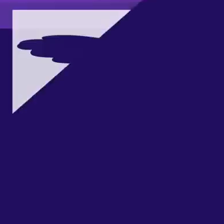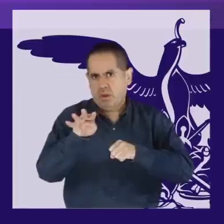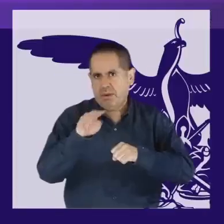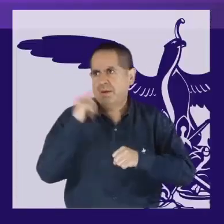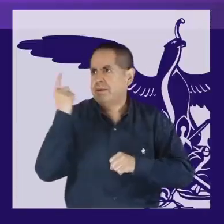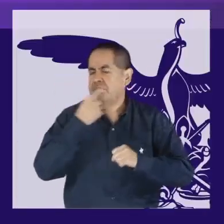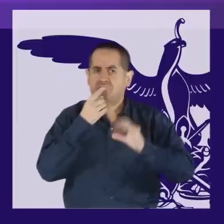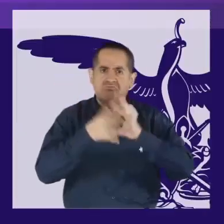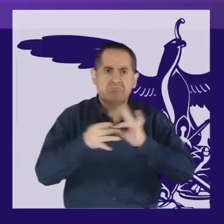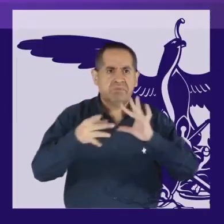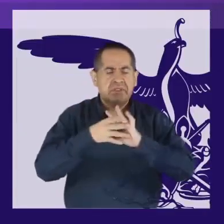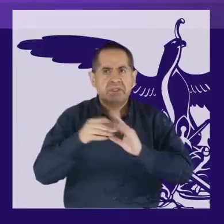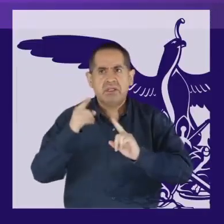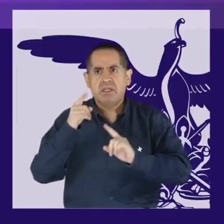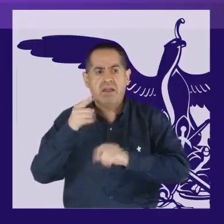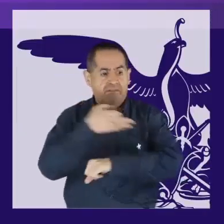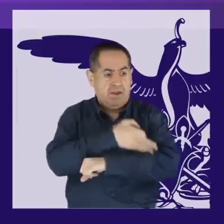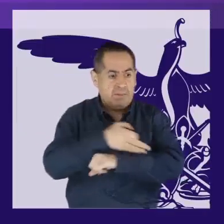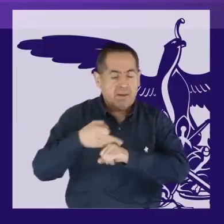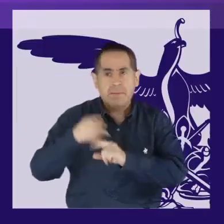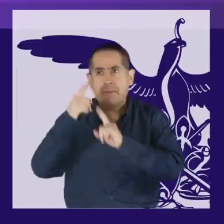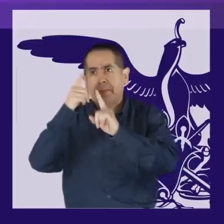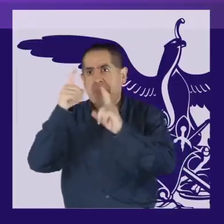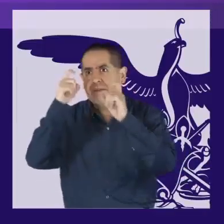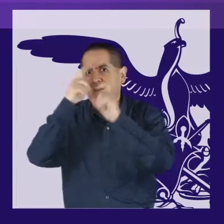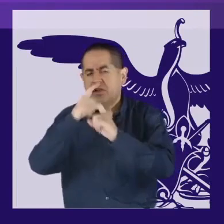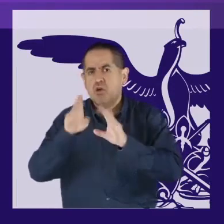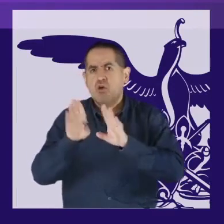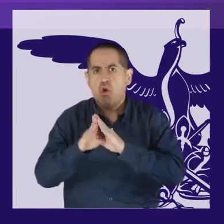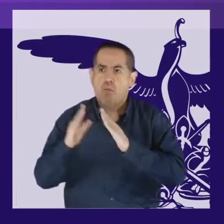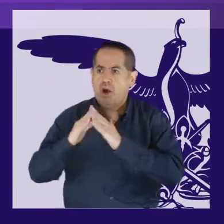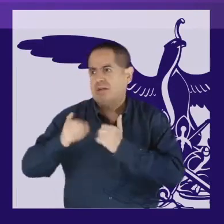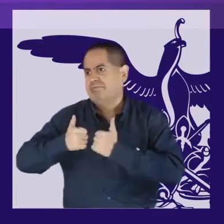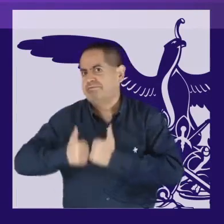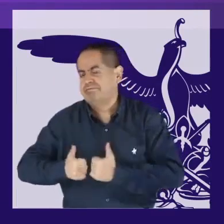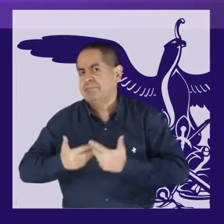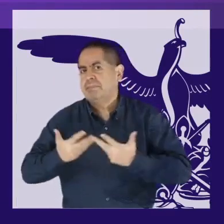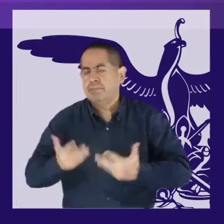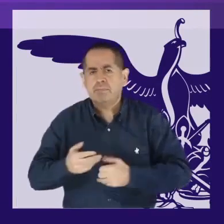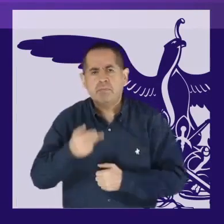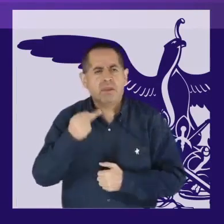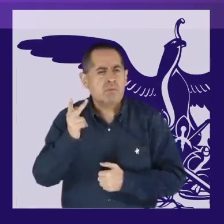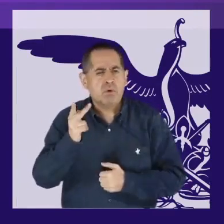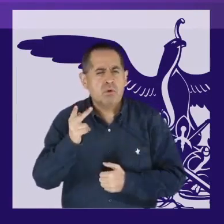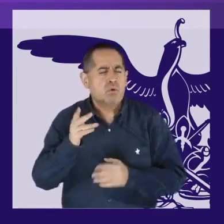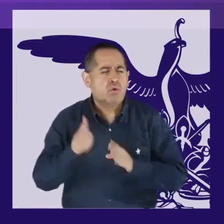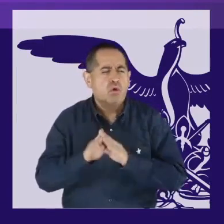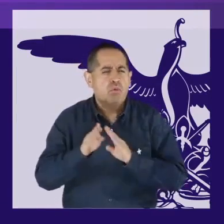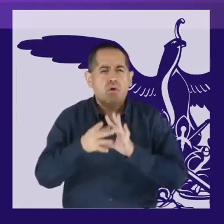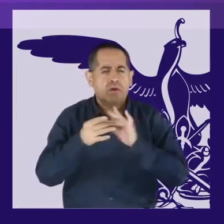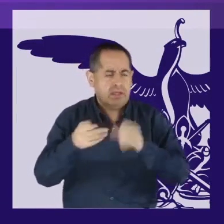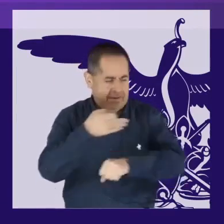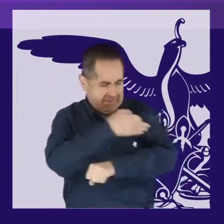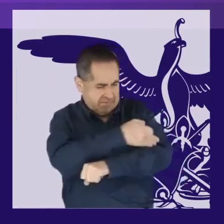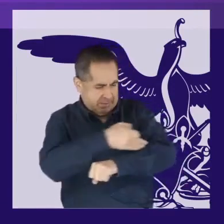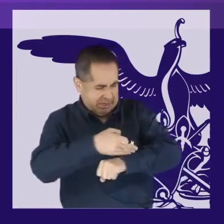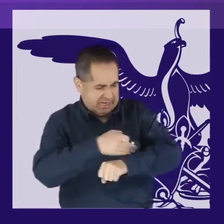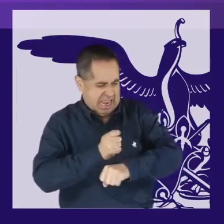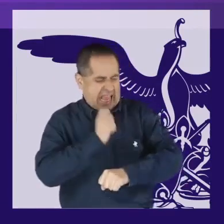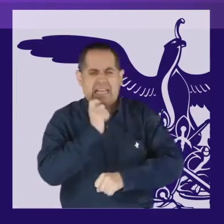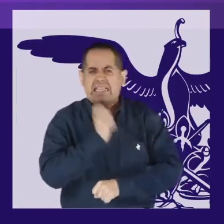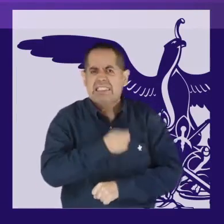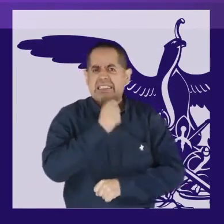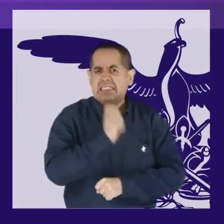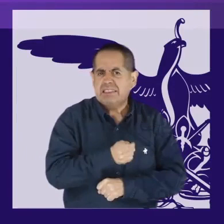En tiempos de COVID-19 se habla mucho de los retos que las familias están enfrentando en el confinamiento. Pero ¿cómo